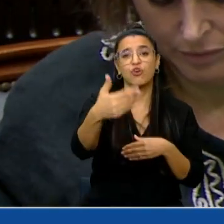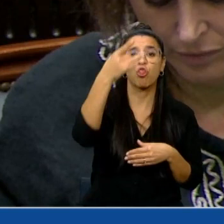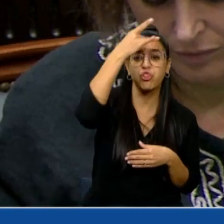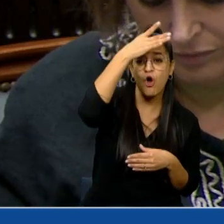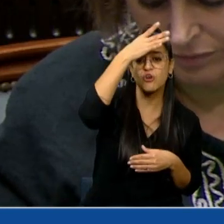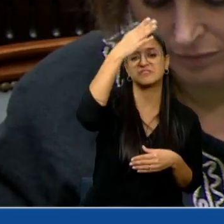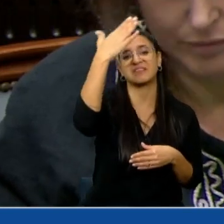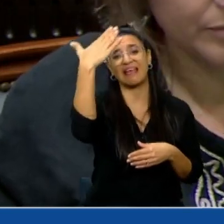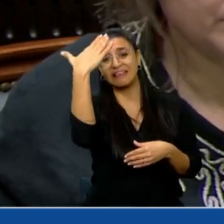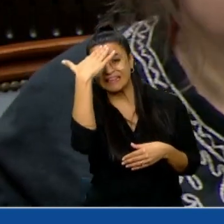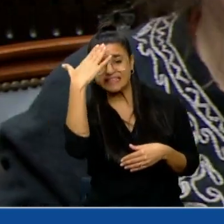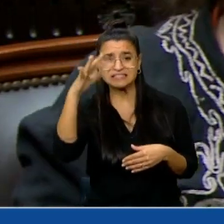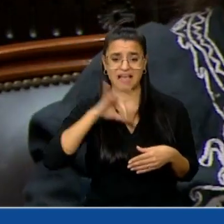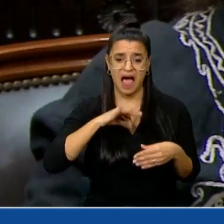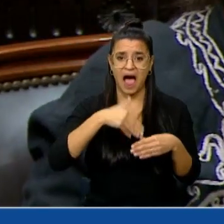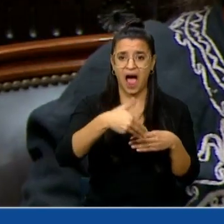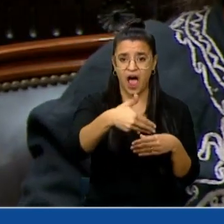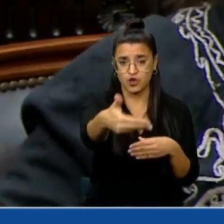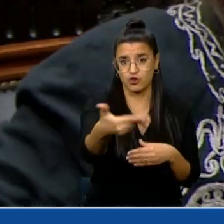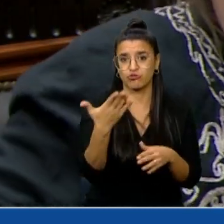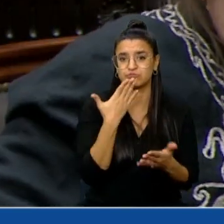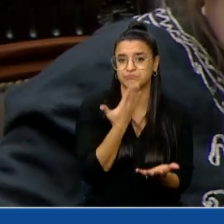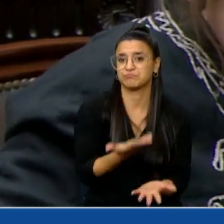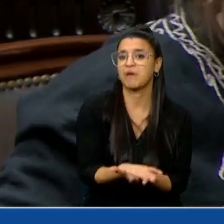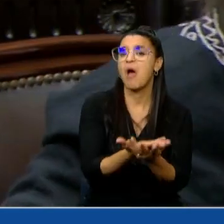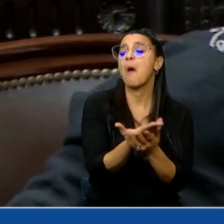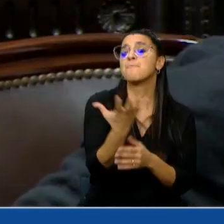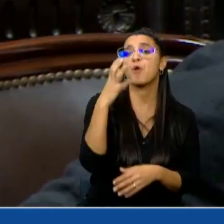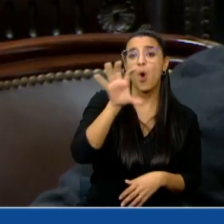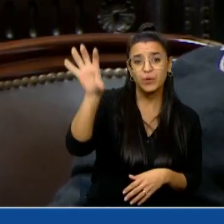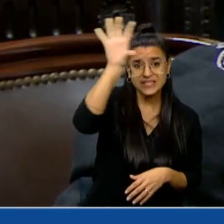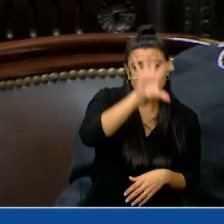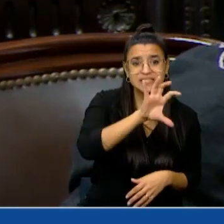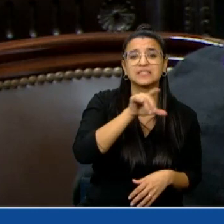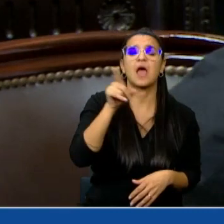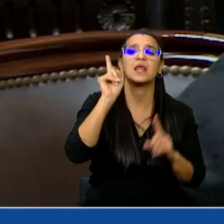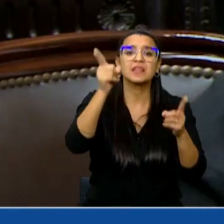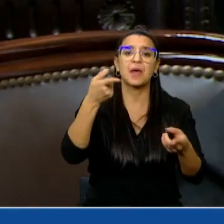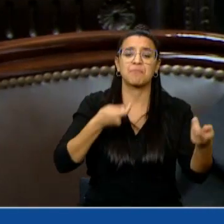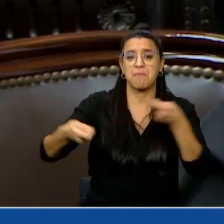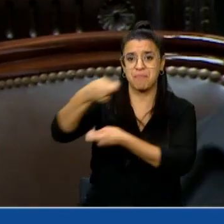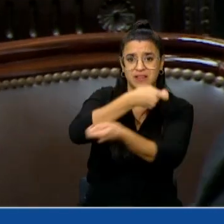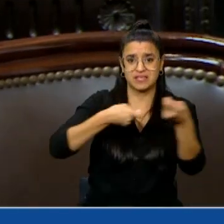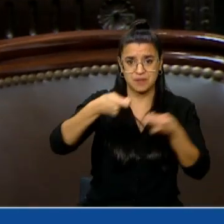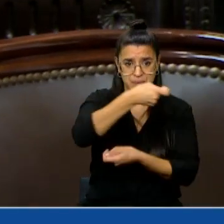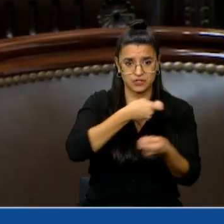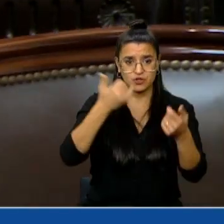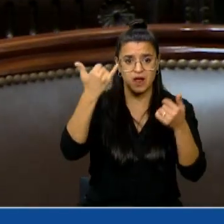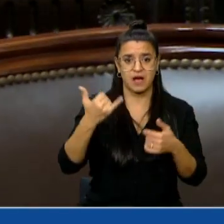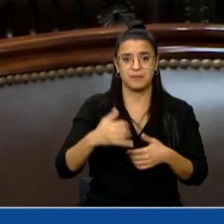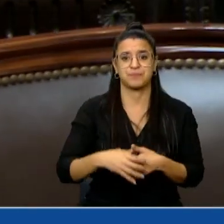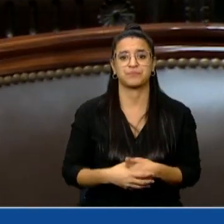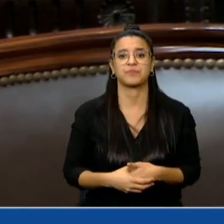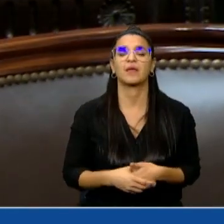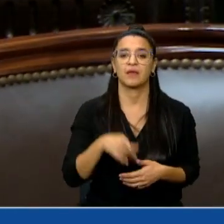15 años con el aval provincial garantizados con los fondos de coparticipación.